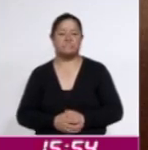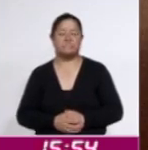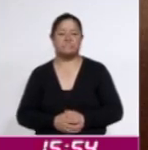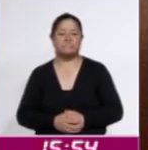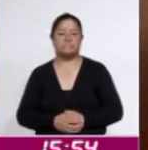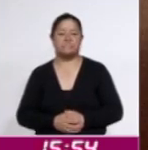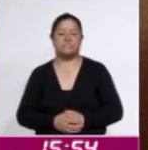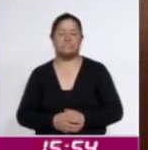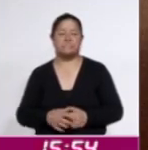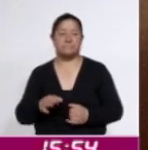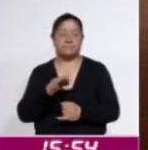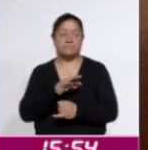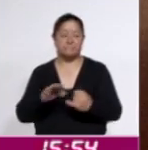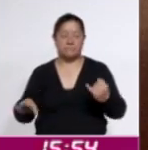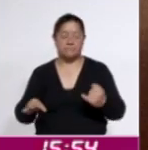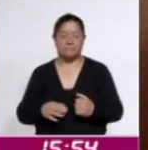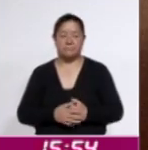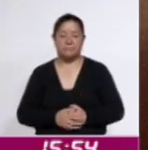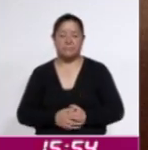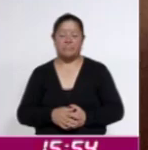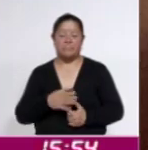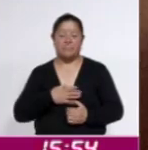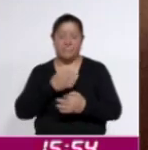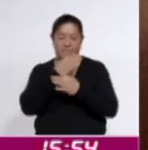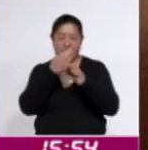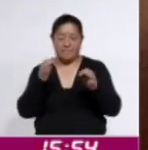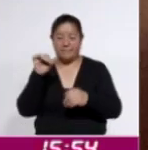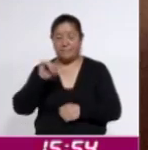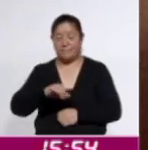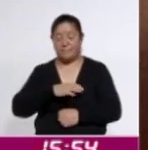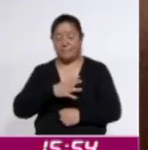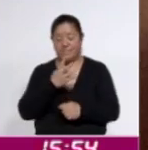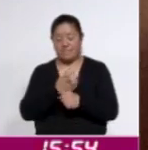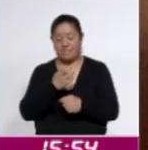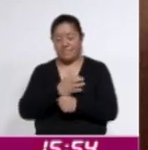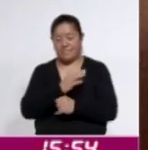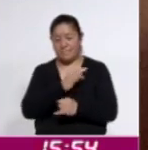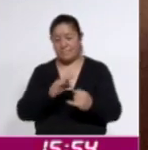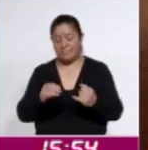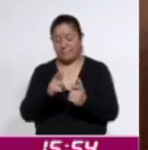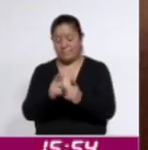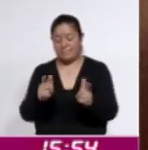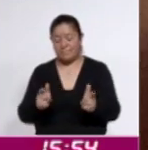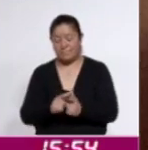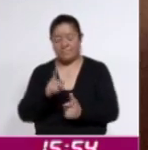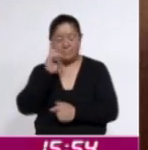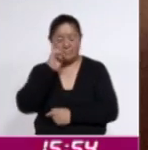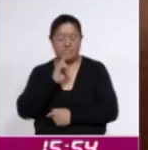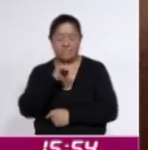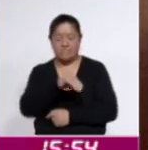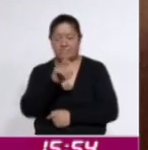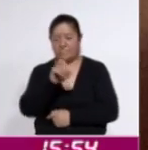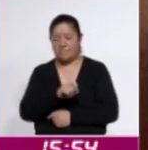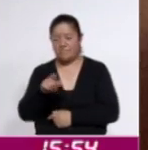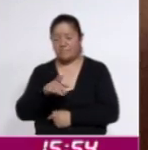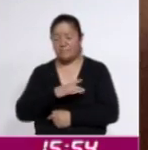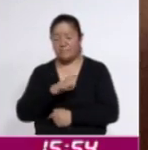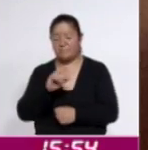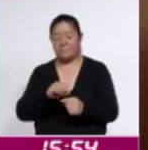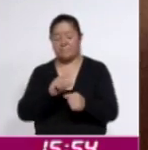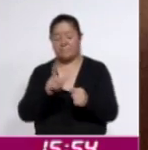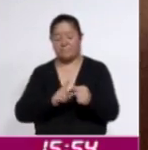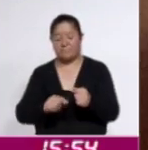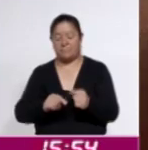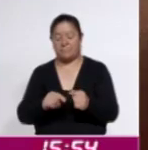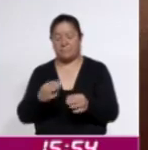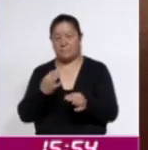Y por último, les comento que hoy continúan los cuartos de final de la Liga Femenil MX, donde habrá clásico nacional. América se